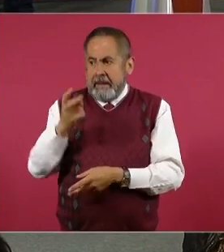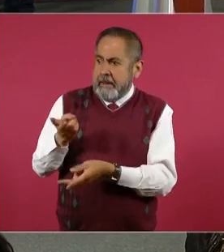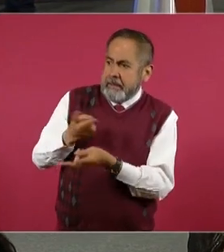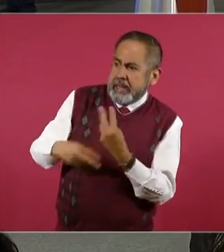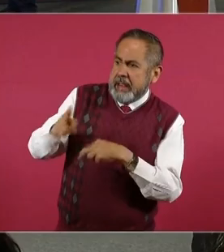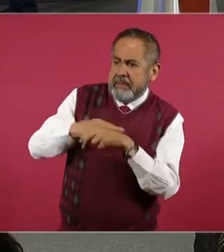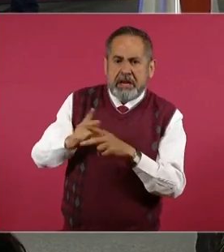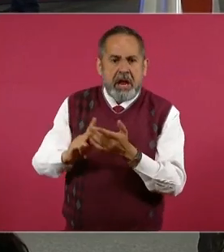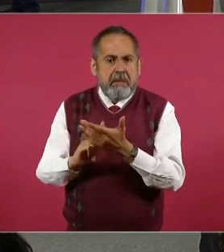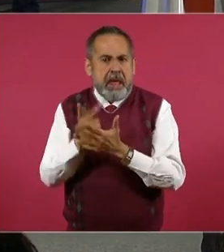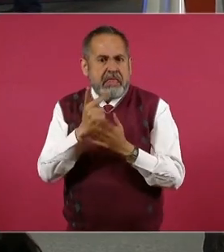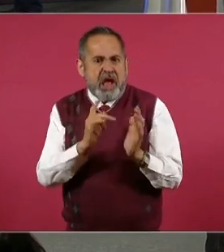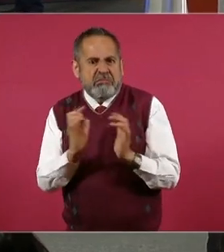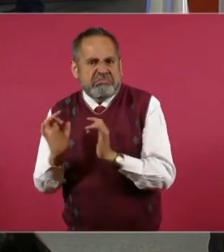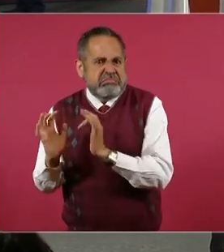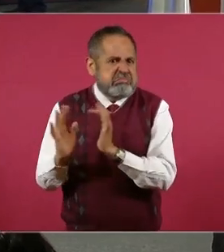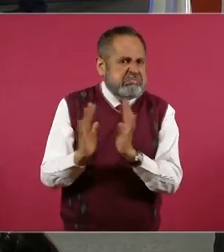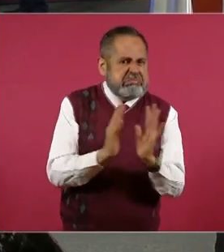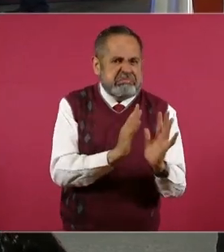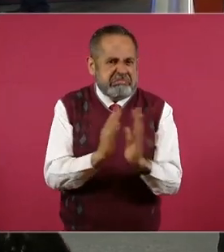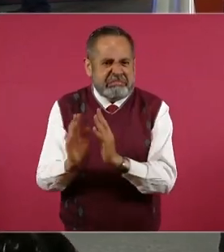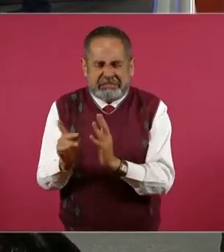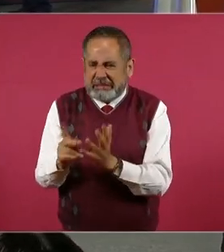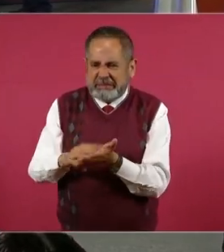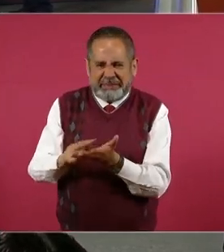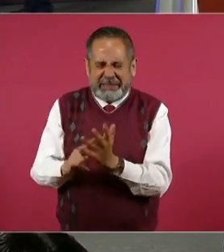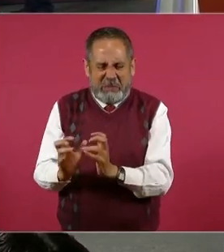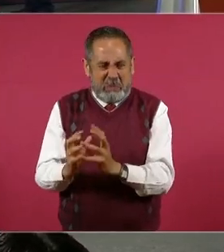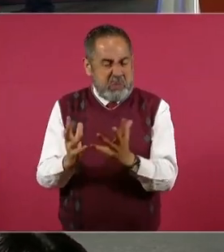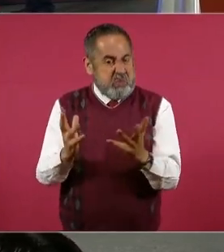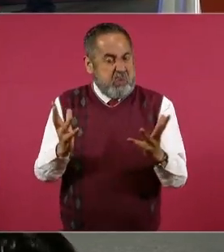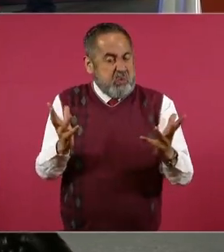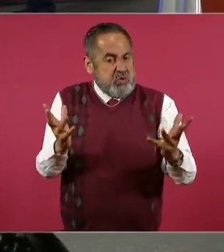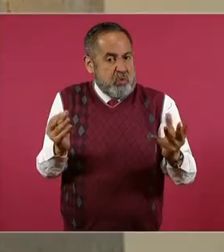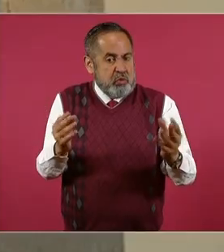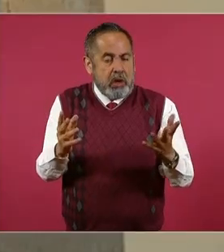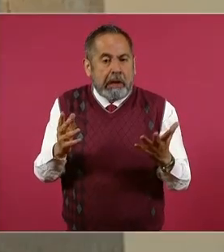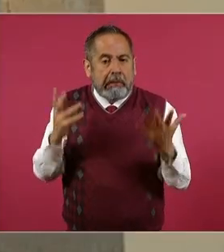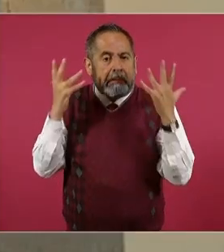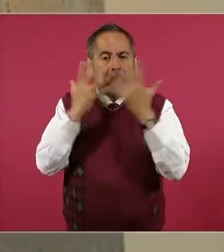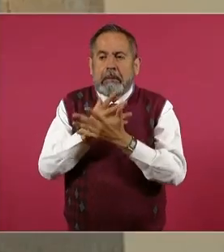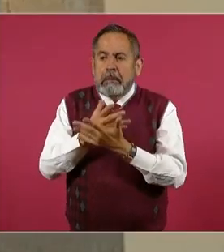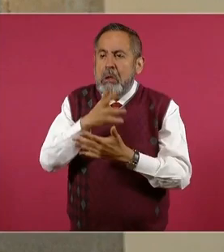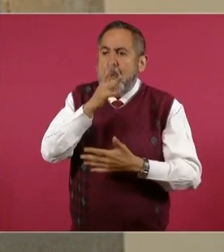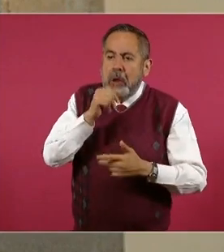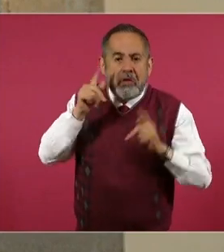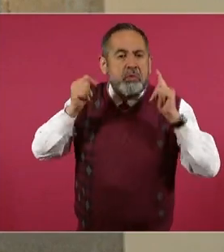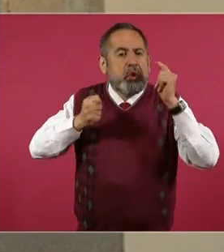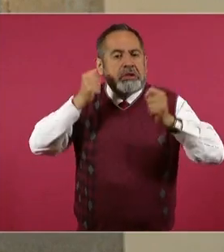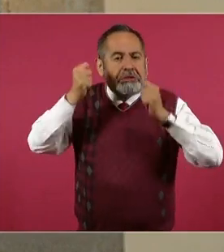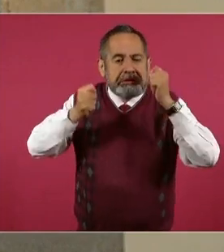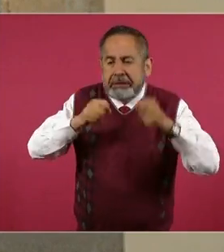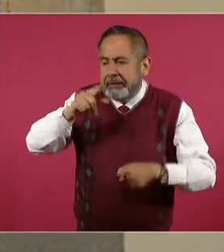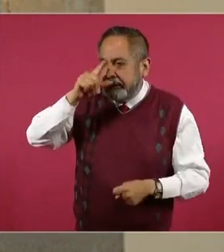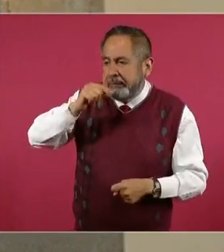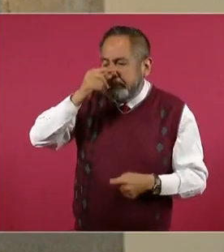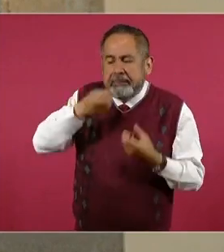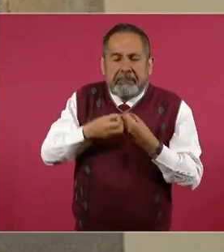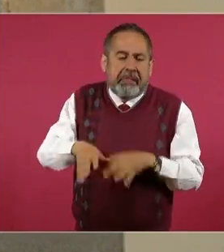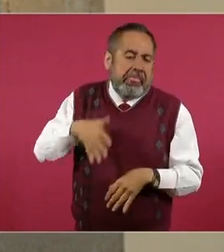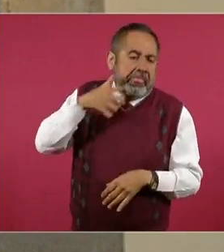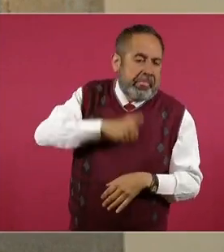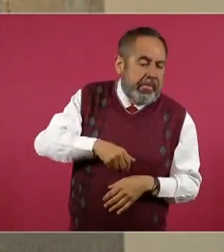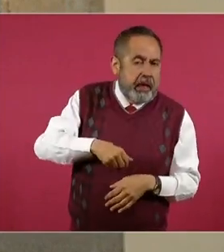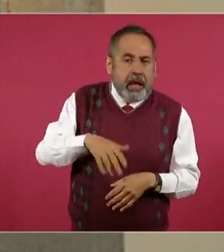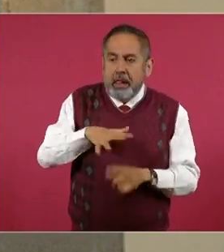Caribe mexicano. Esto afecta principalmente al sector turístico, pero también al medio ambiente a través de la